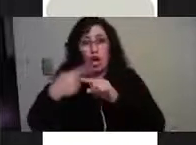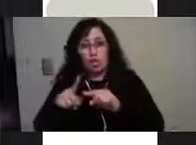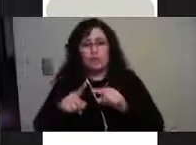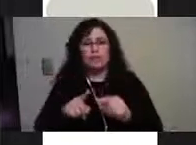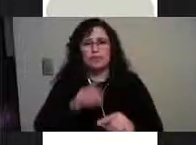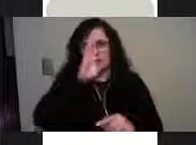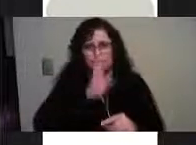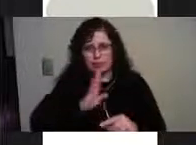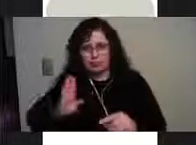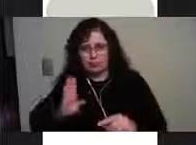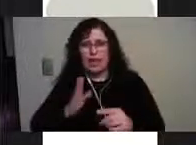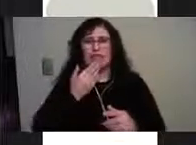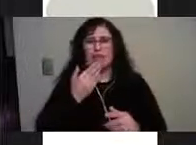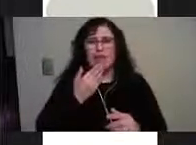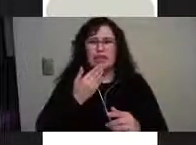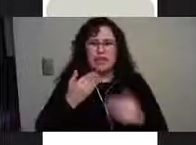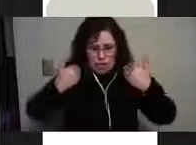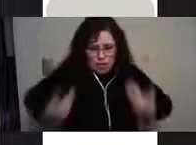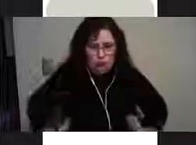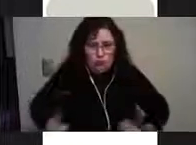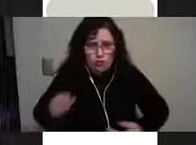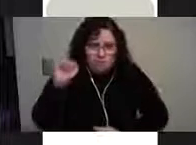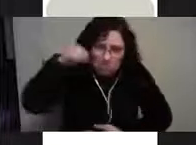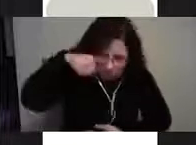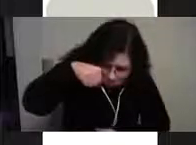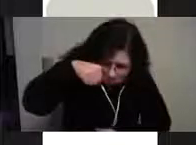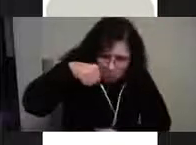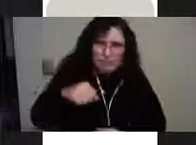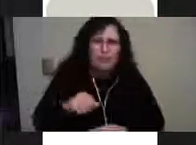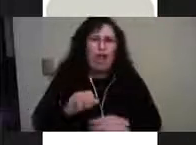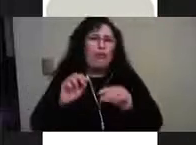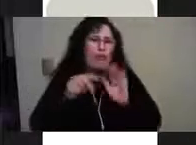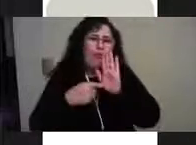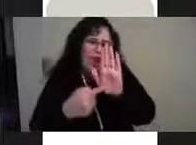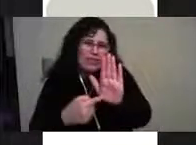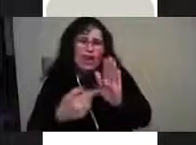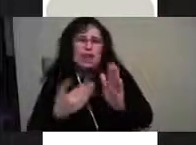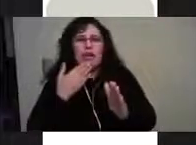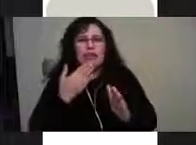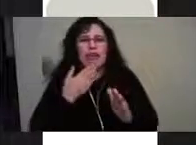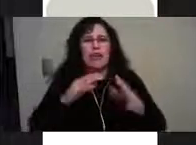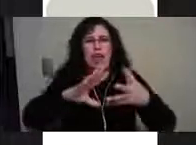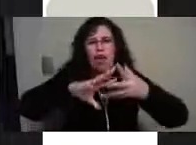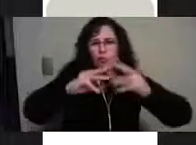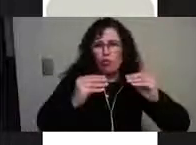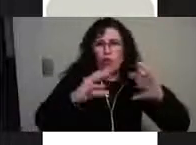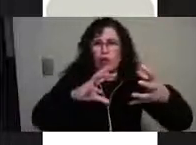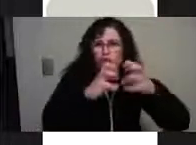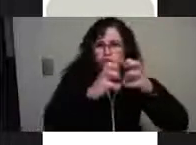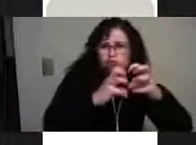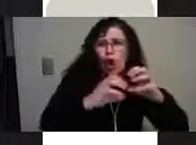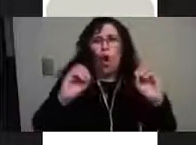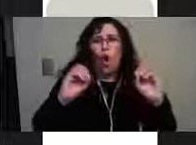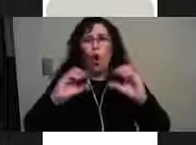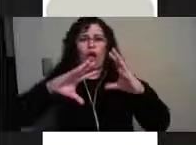de tronco, ¿ya? Tronco inclinado, cabeza inclinada, ¿ya? Anomalía en el tono muscular como hipertonía o espasticidad,